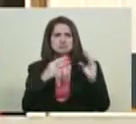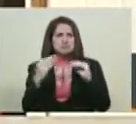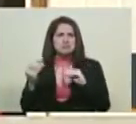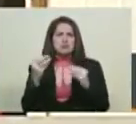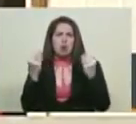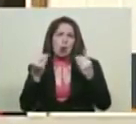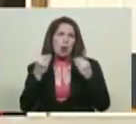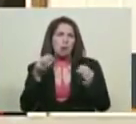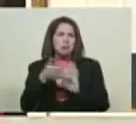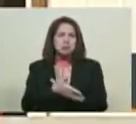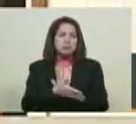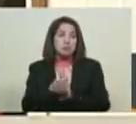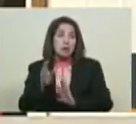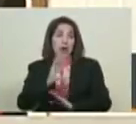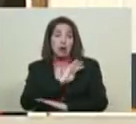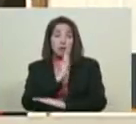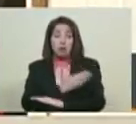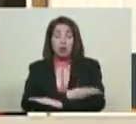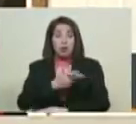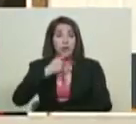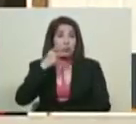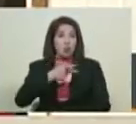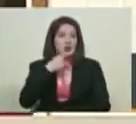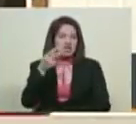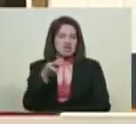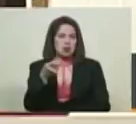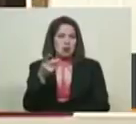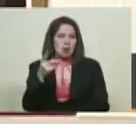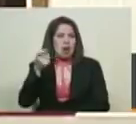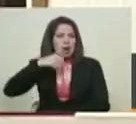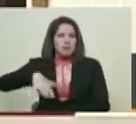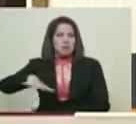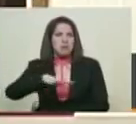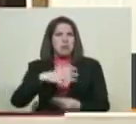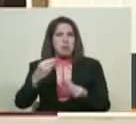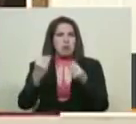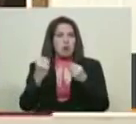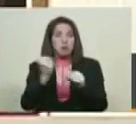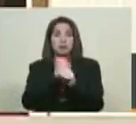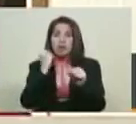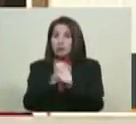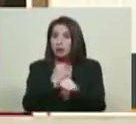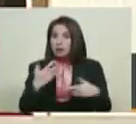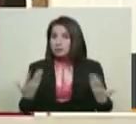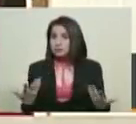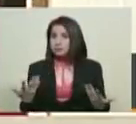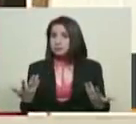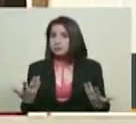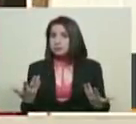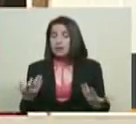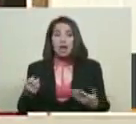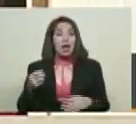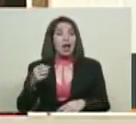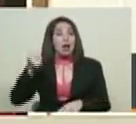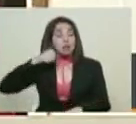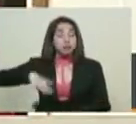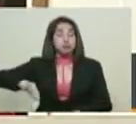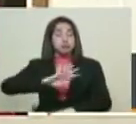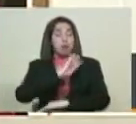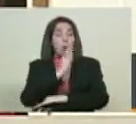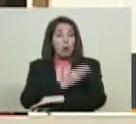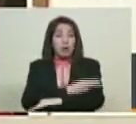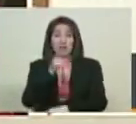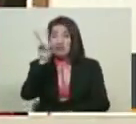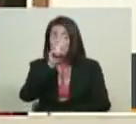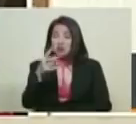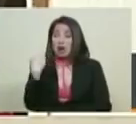poder político por parte del pueblo. No sentirse extraños al poder. El poder en Venezuela lo tiene el